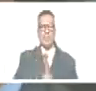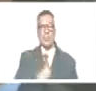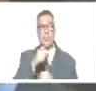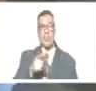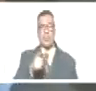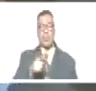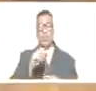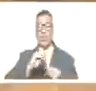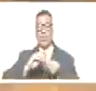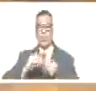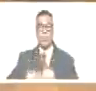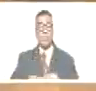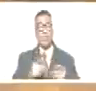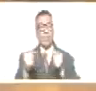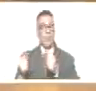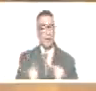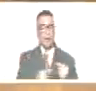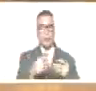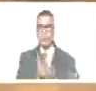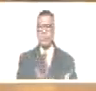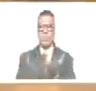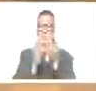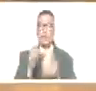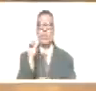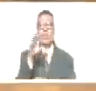Servicio de la Asamblea Nacional.